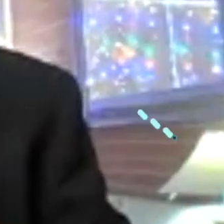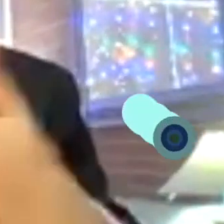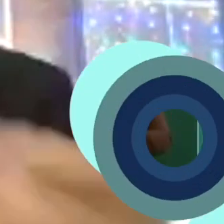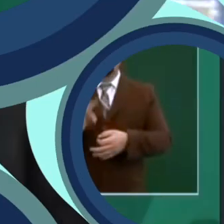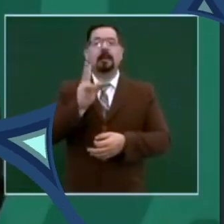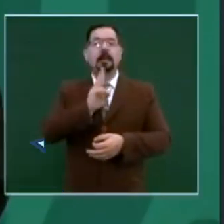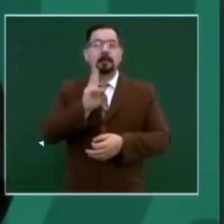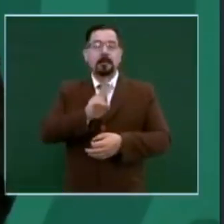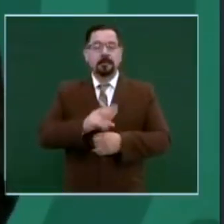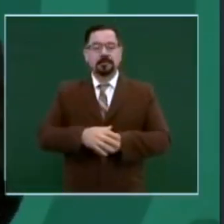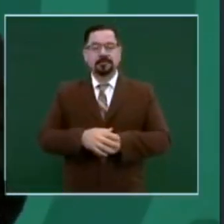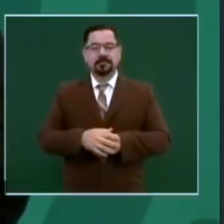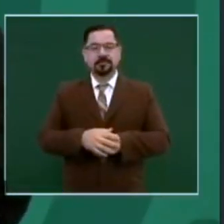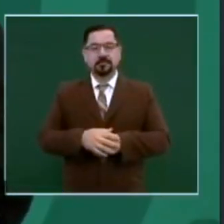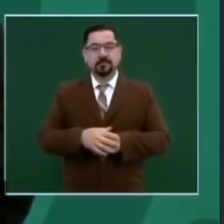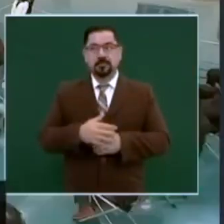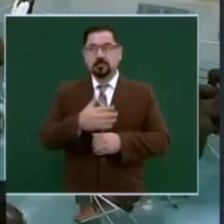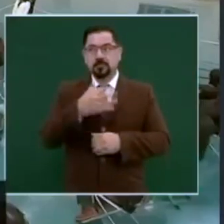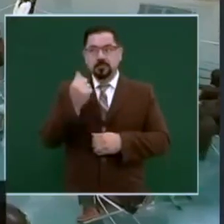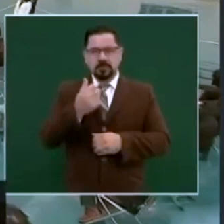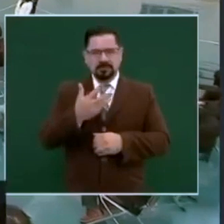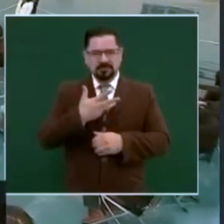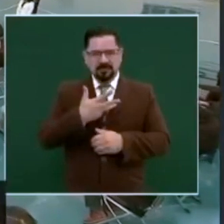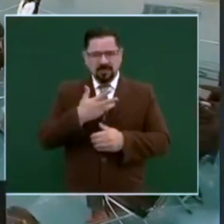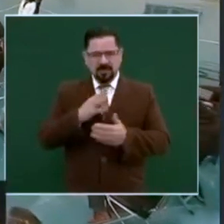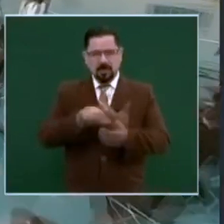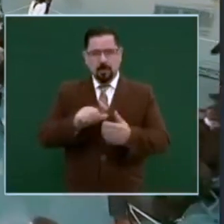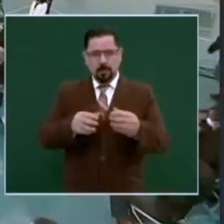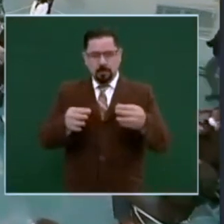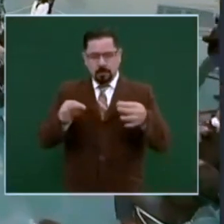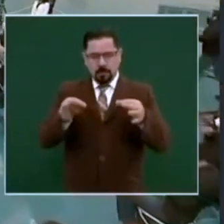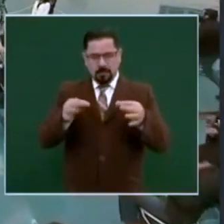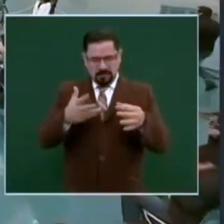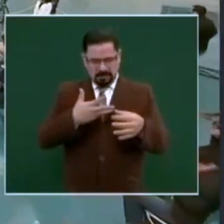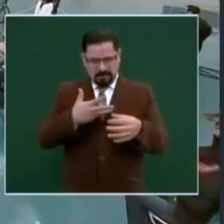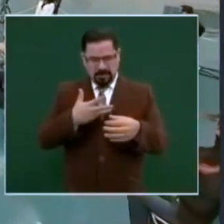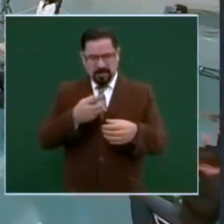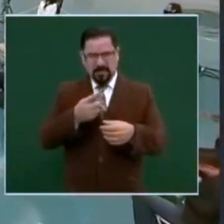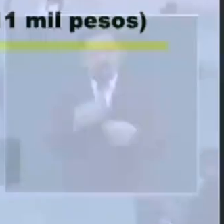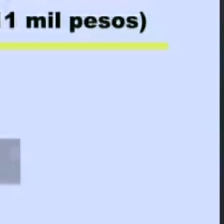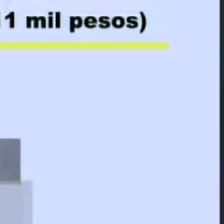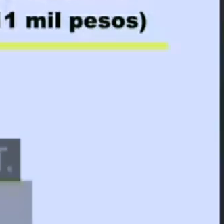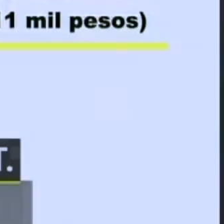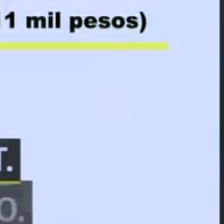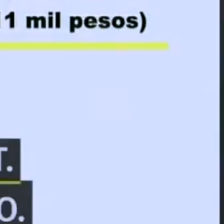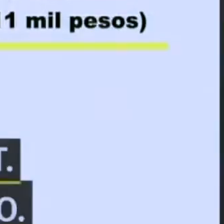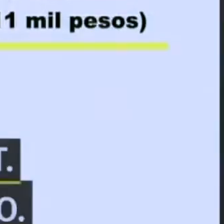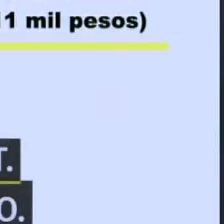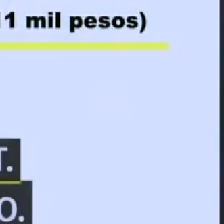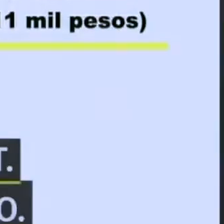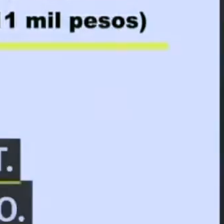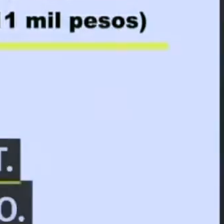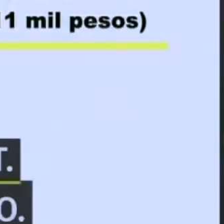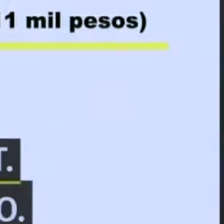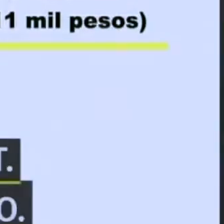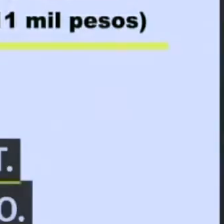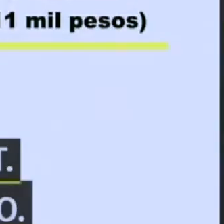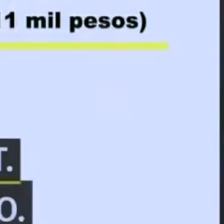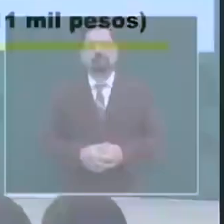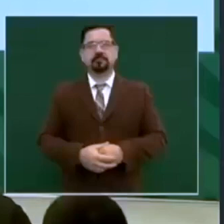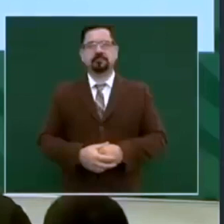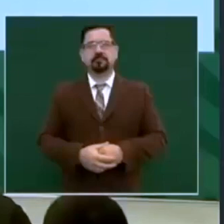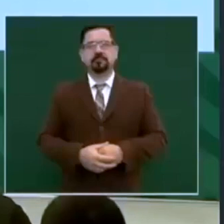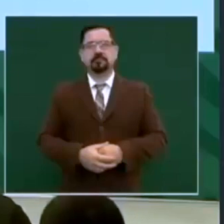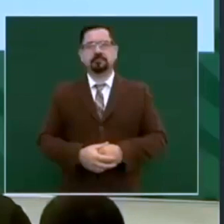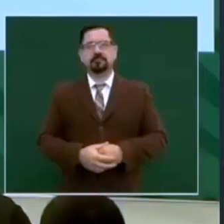Él ya replicó, por supuesto, en las redes sociales. Dice que, pues bueno, que el presidente está desquiciado y que está muy enojado por todas las